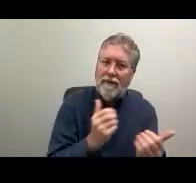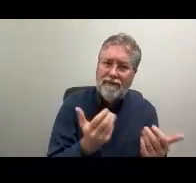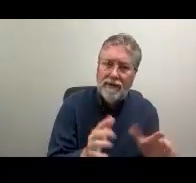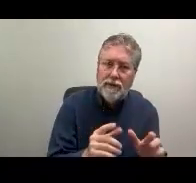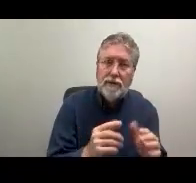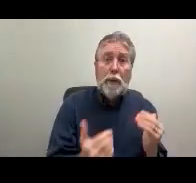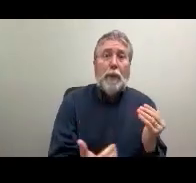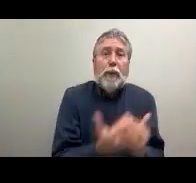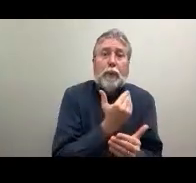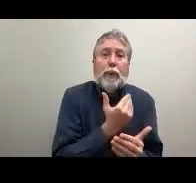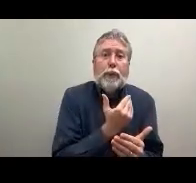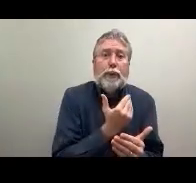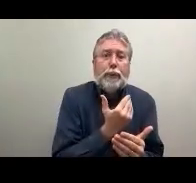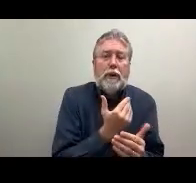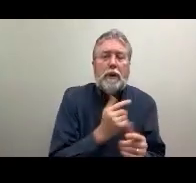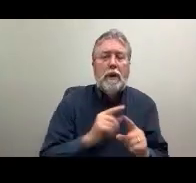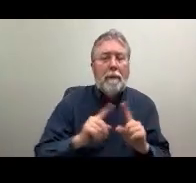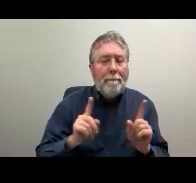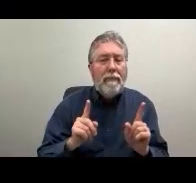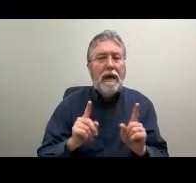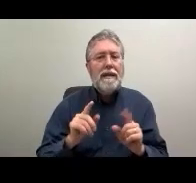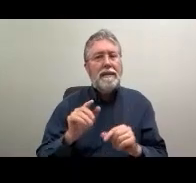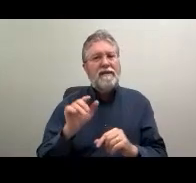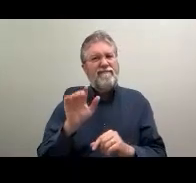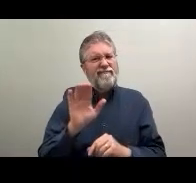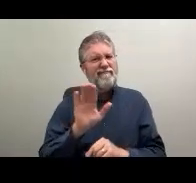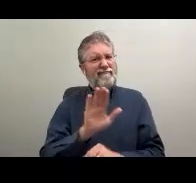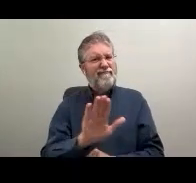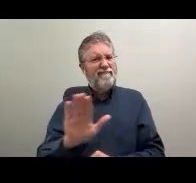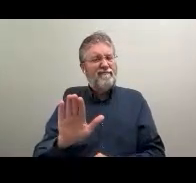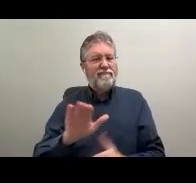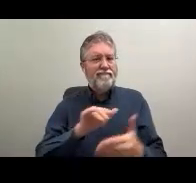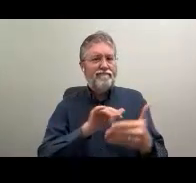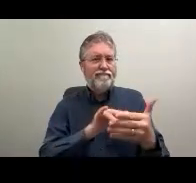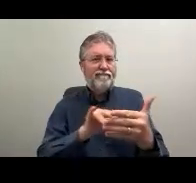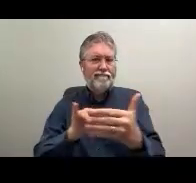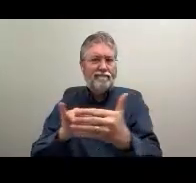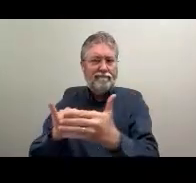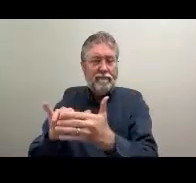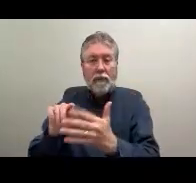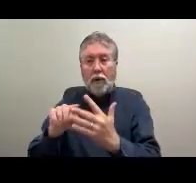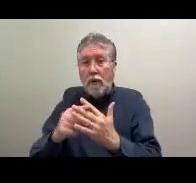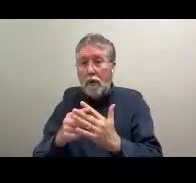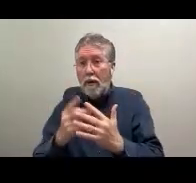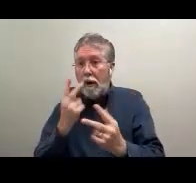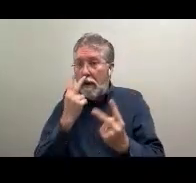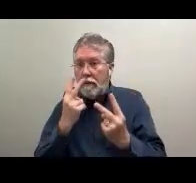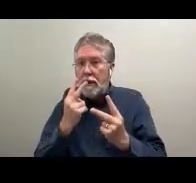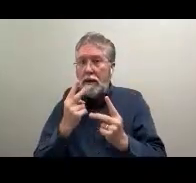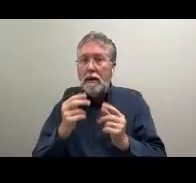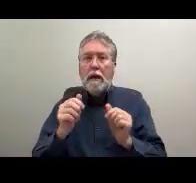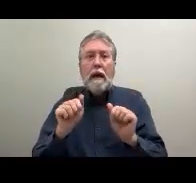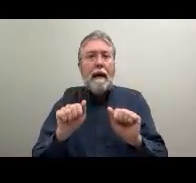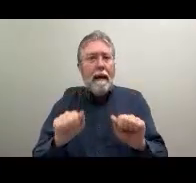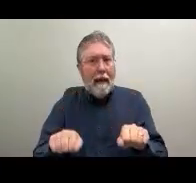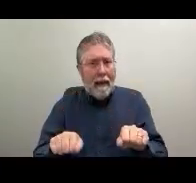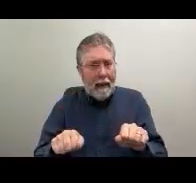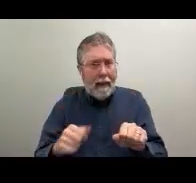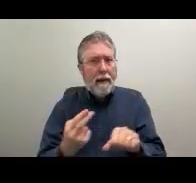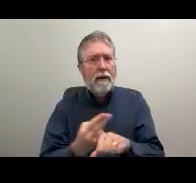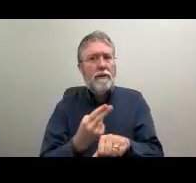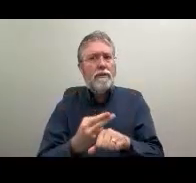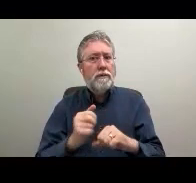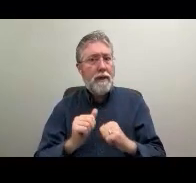Pero creo que a través de este tipo de estudios podemos comenzar a ver su potencial real. Y sí, por supuesto. Esto es para